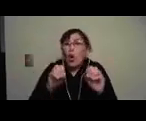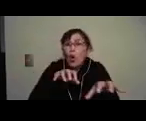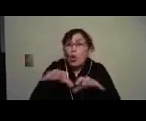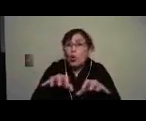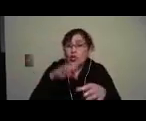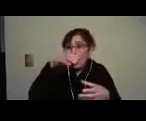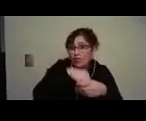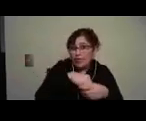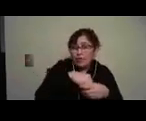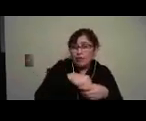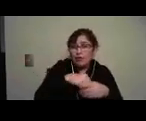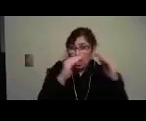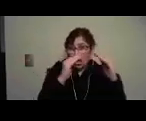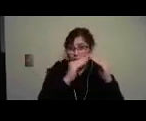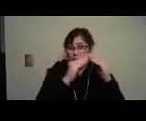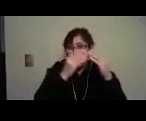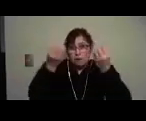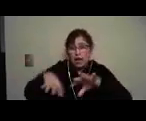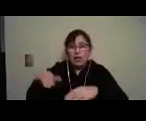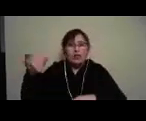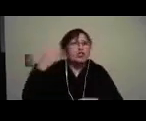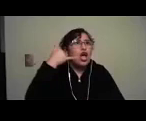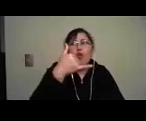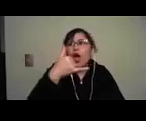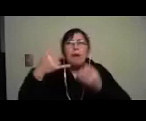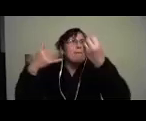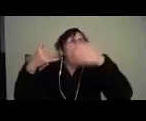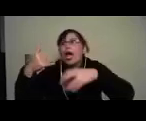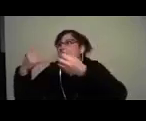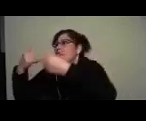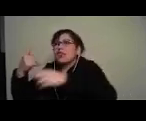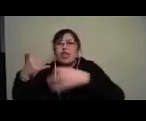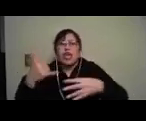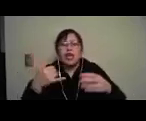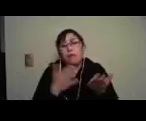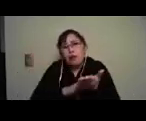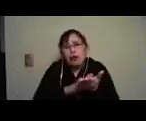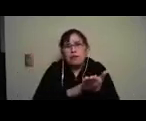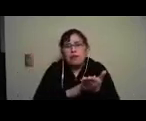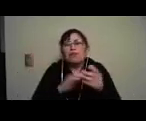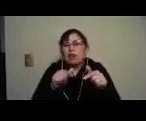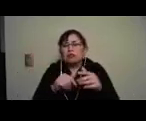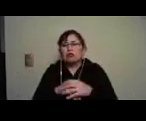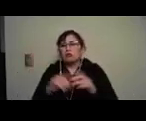el celular lo deja en un lugar y no lo encuentra, ya, o se olvida de cosas tan simples